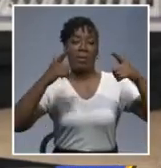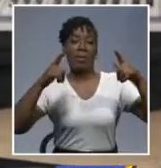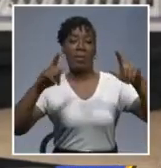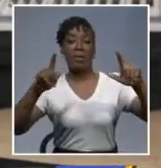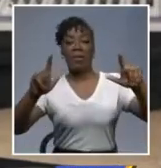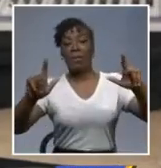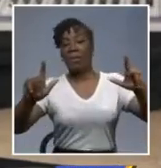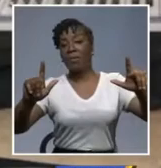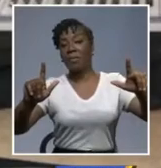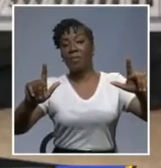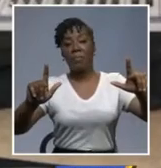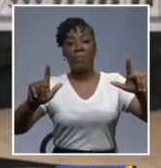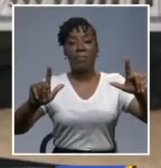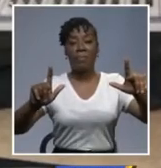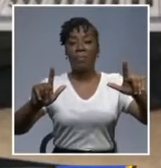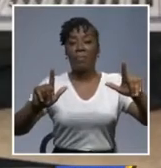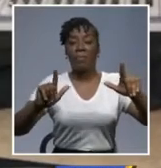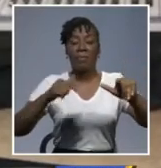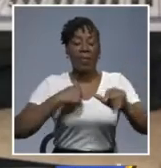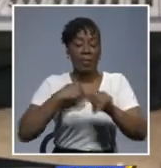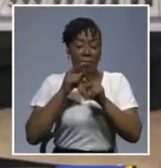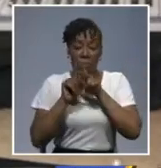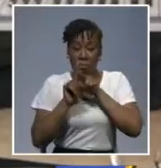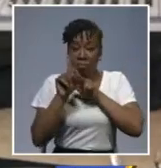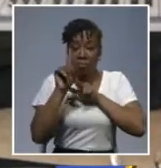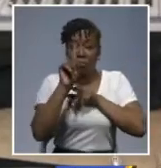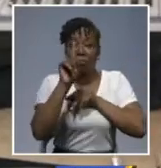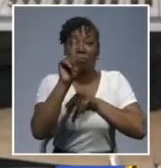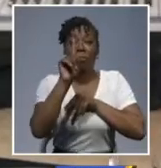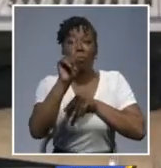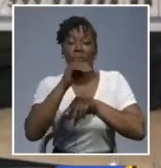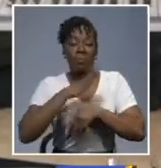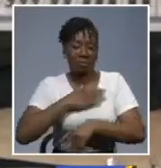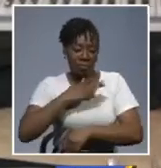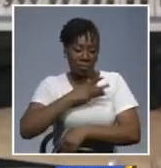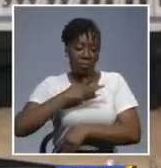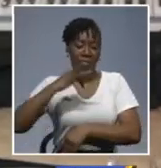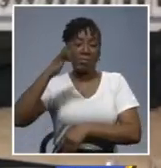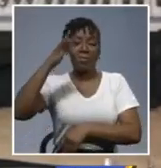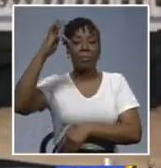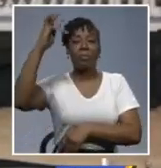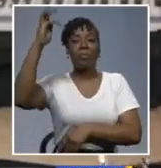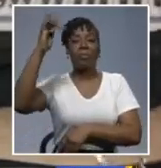libertad se asoma mi alma.